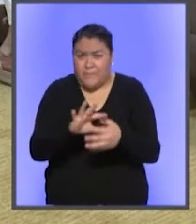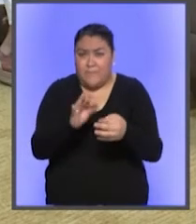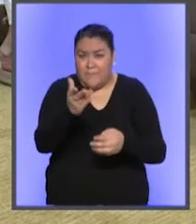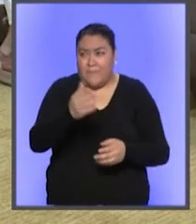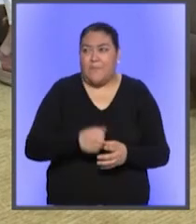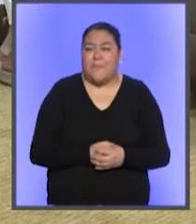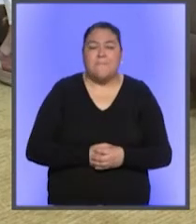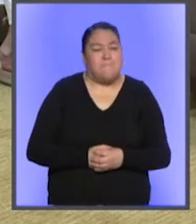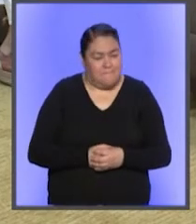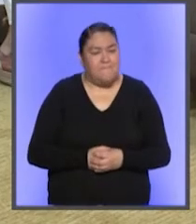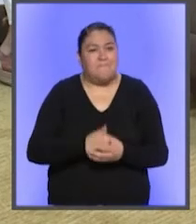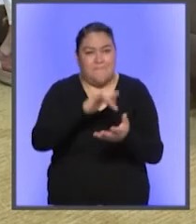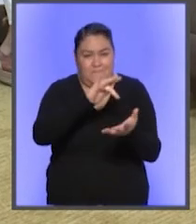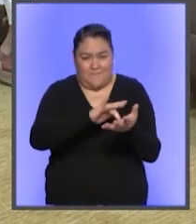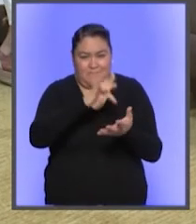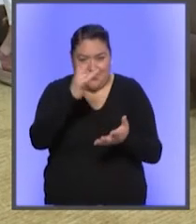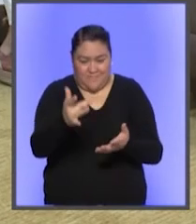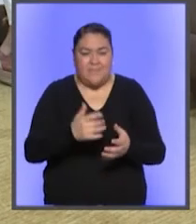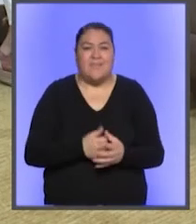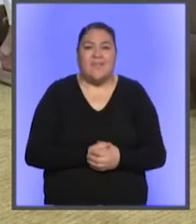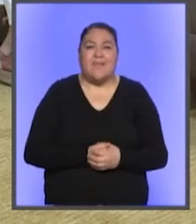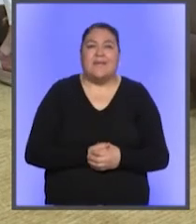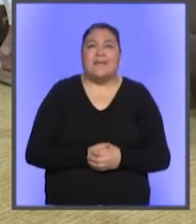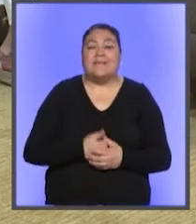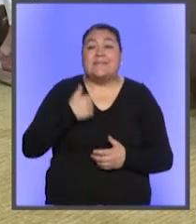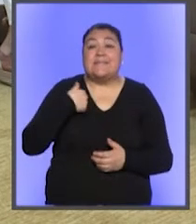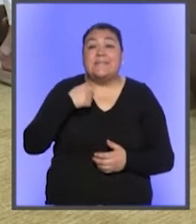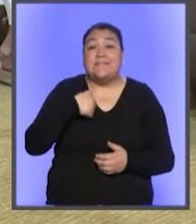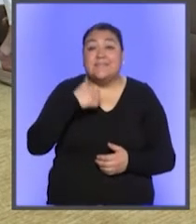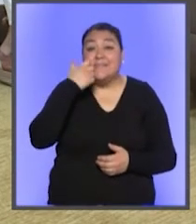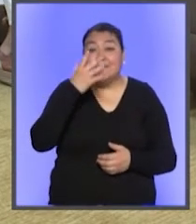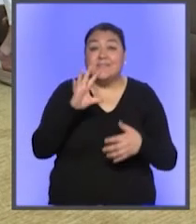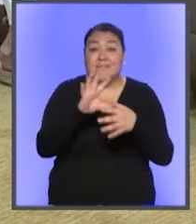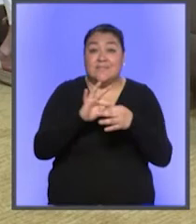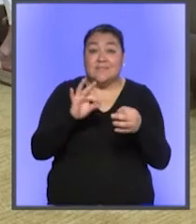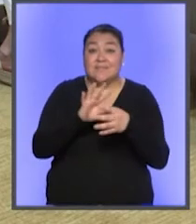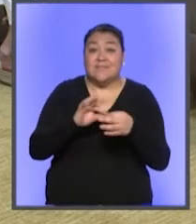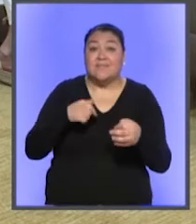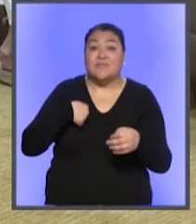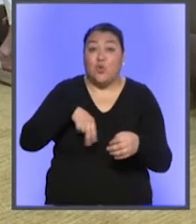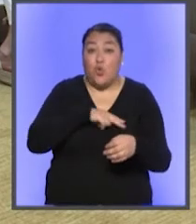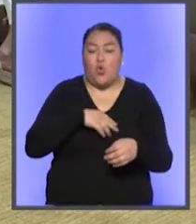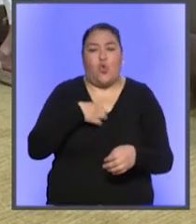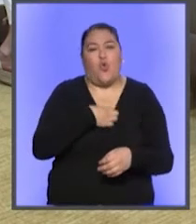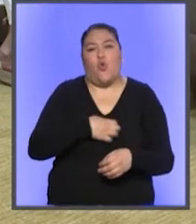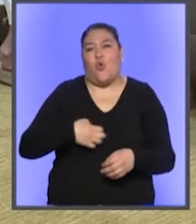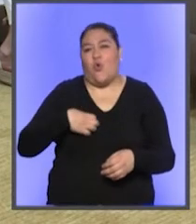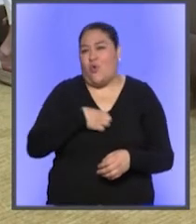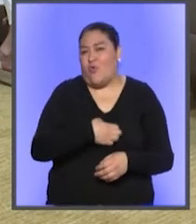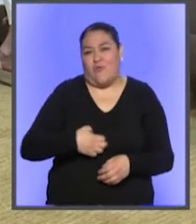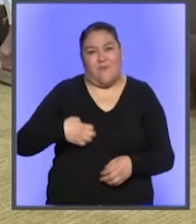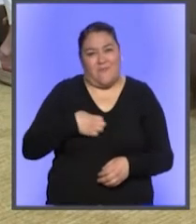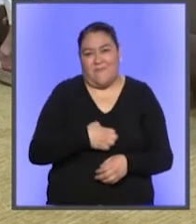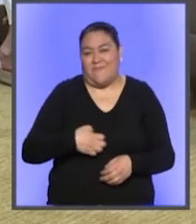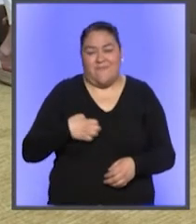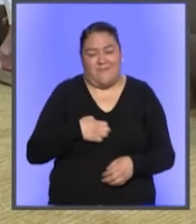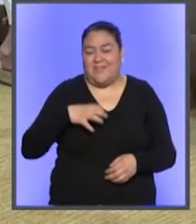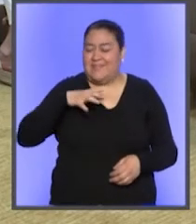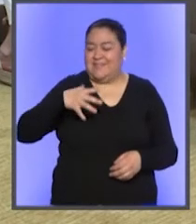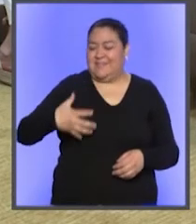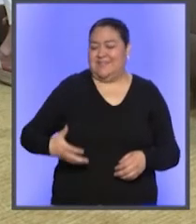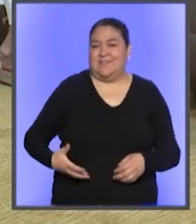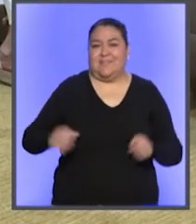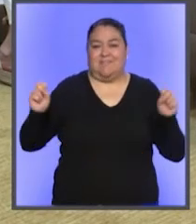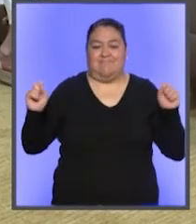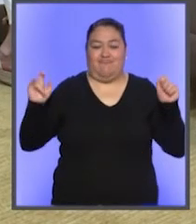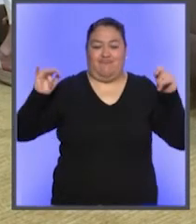pues muchas gracias doctora primero sí decir que nos sentimos muy contentas muy honrados que